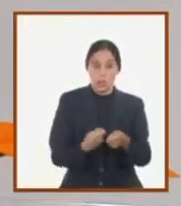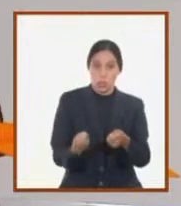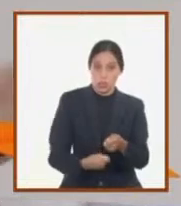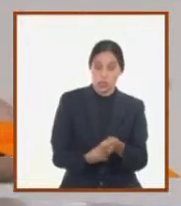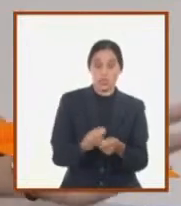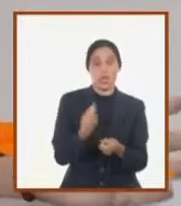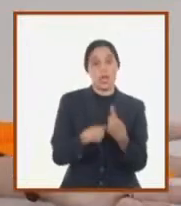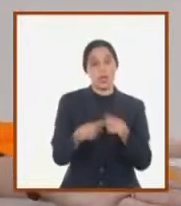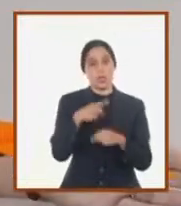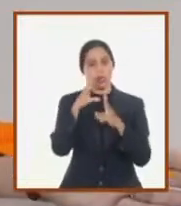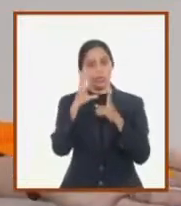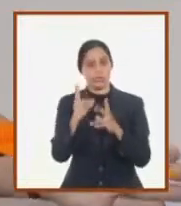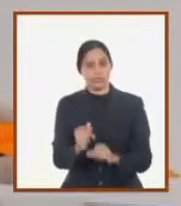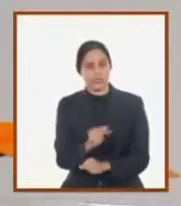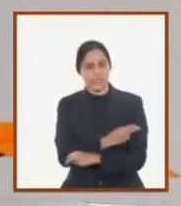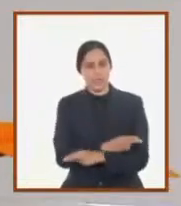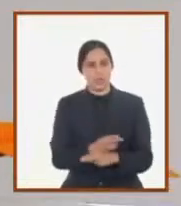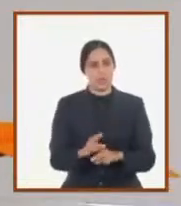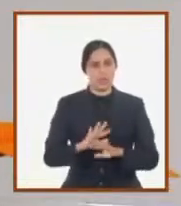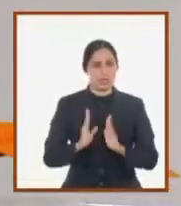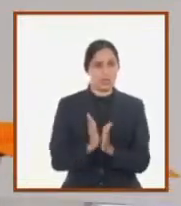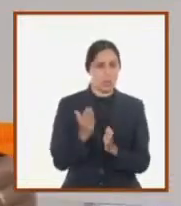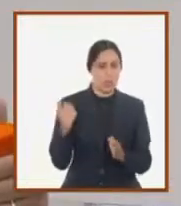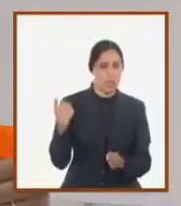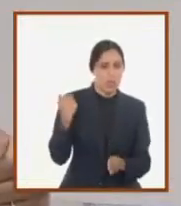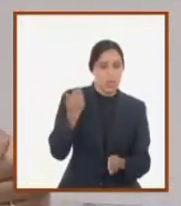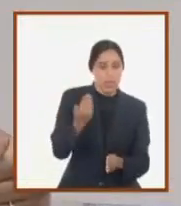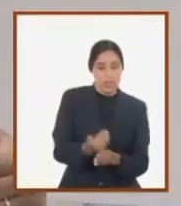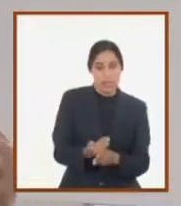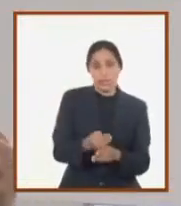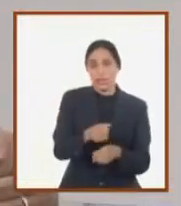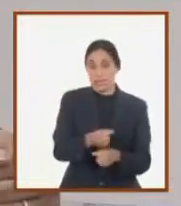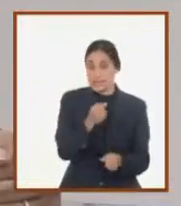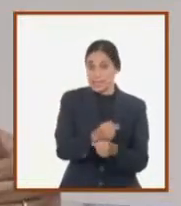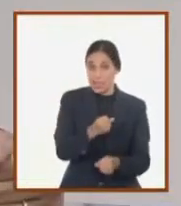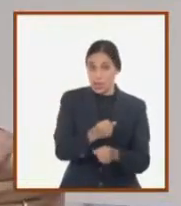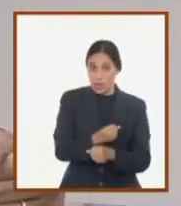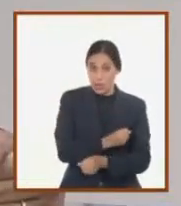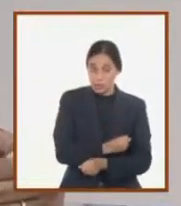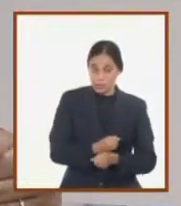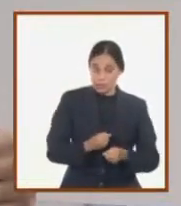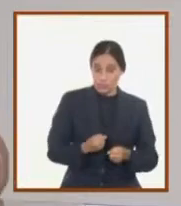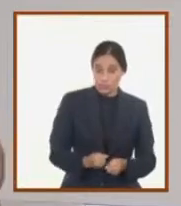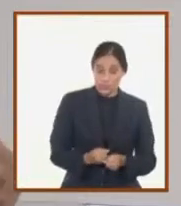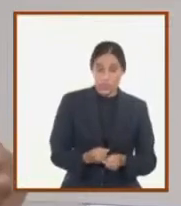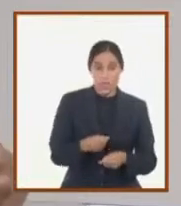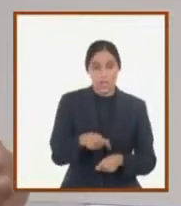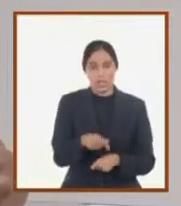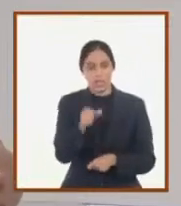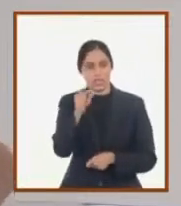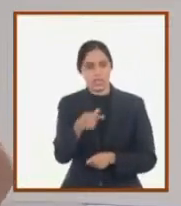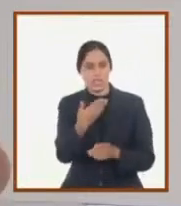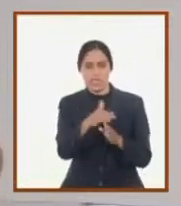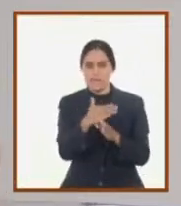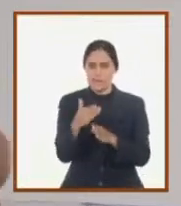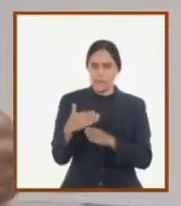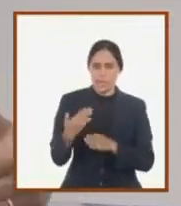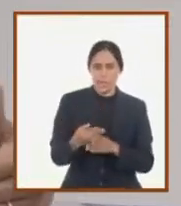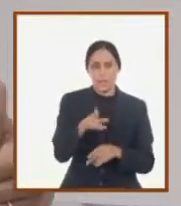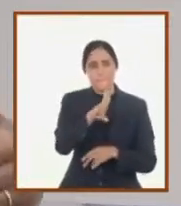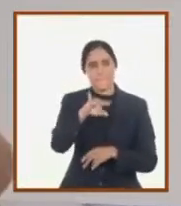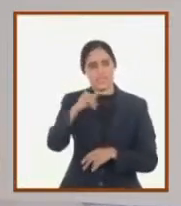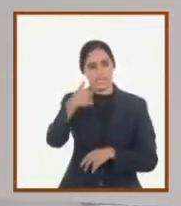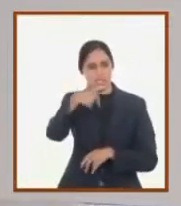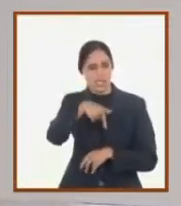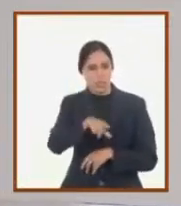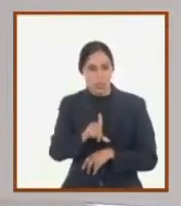resultados históricos en todos estos años puede verse la línea seguida por Mario mencía en los temas de las acciones del 26 de julio del